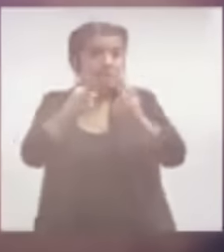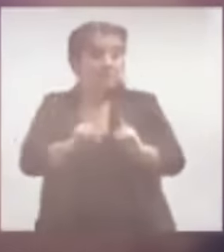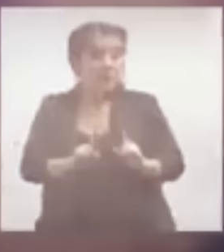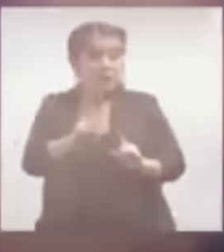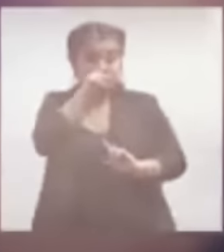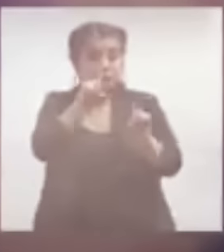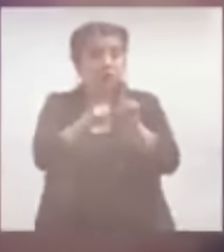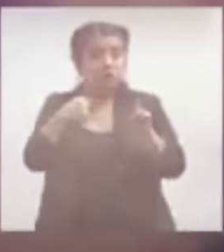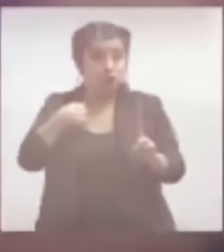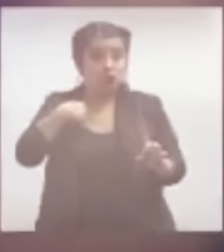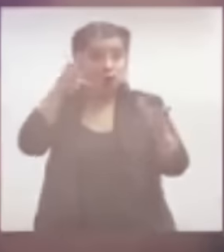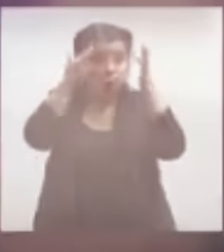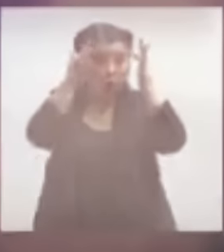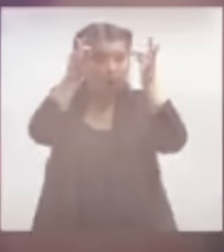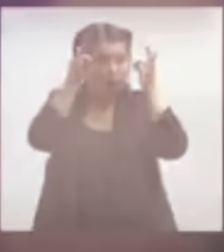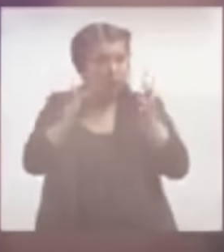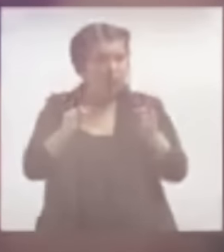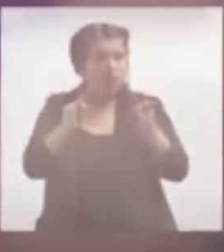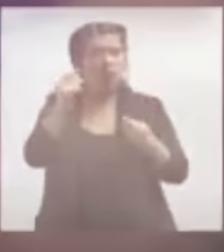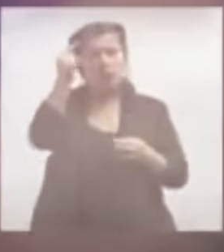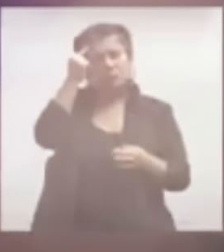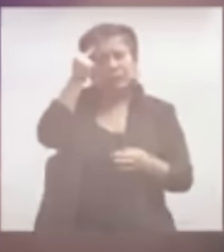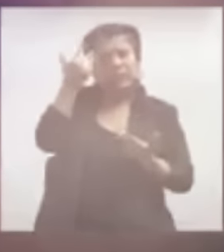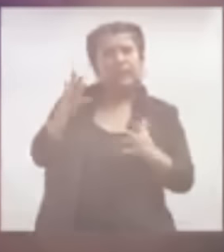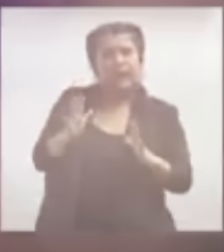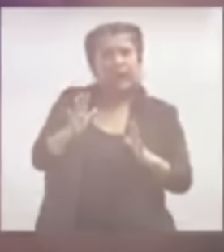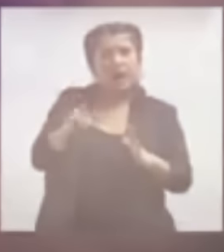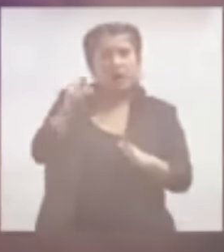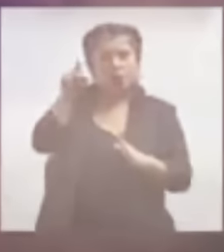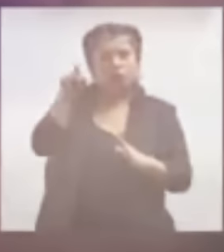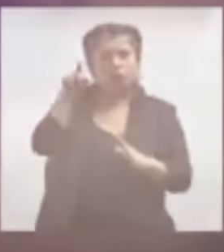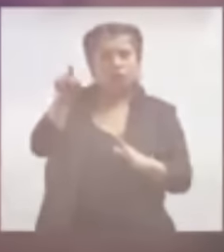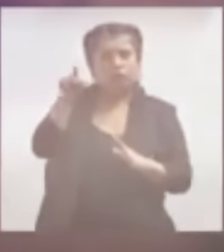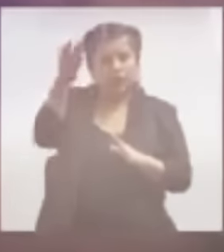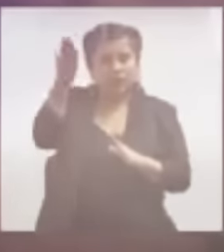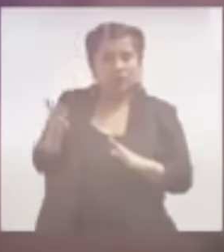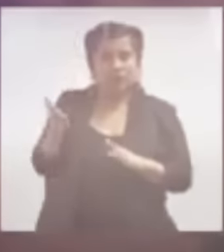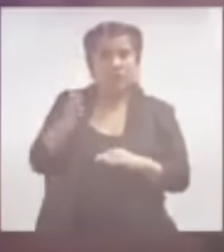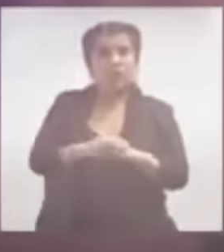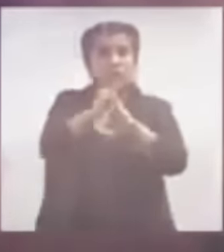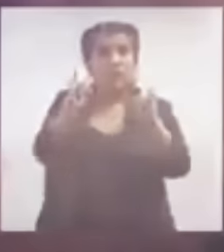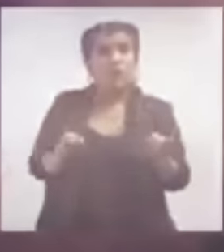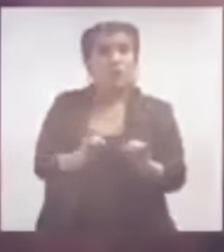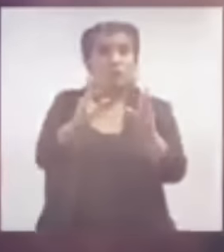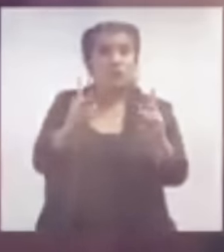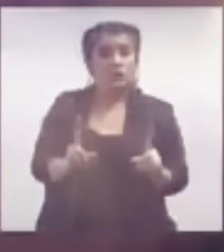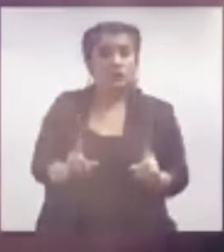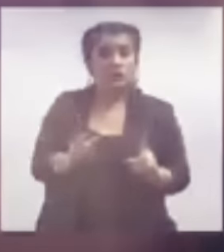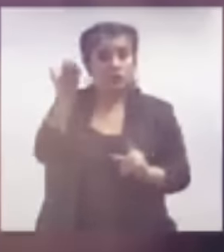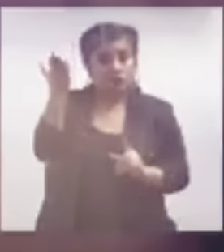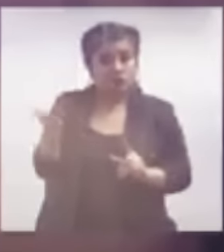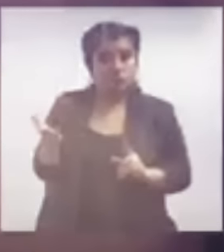consideré en ese entonces que usted era, con la junta directiva, era la